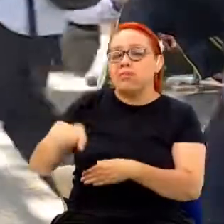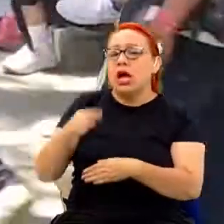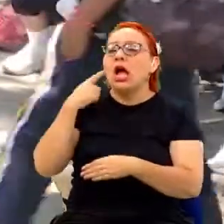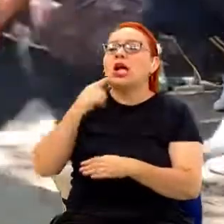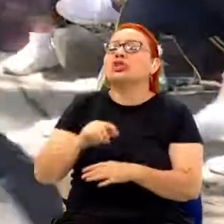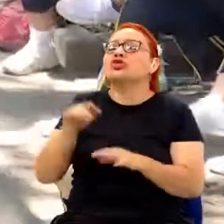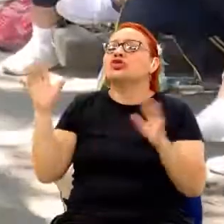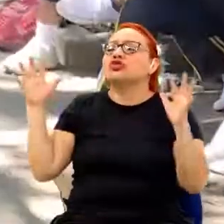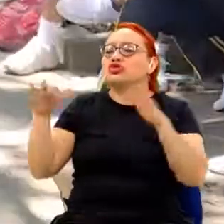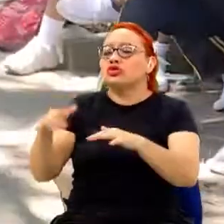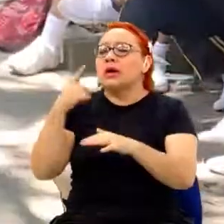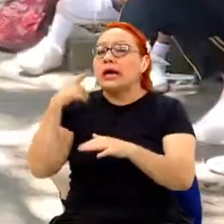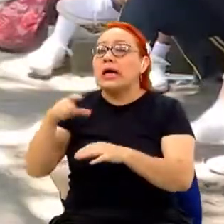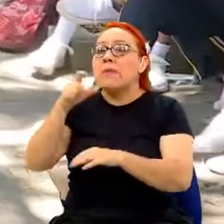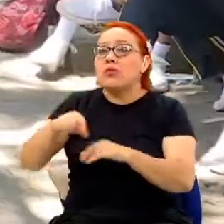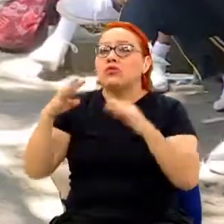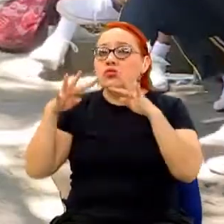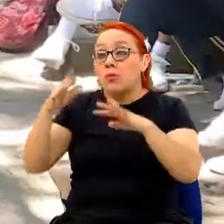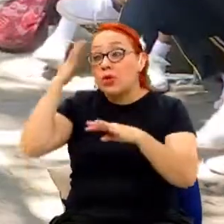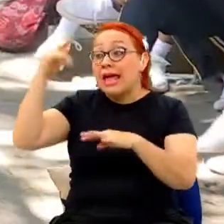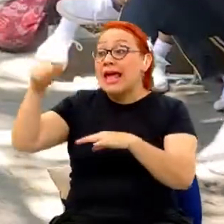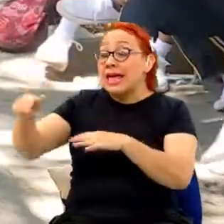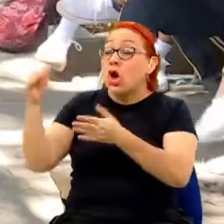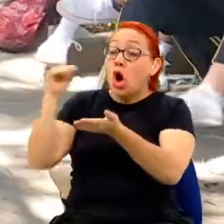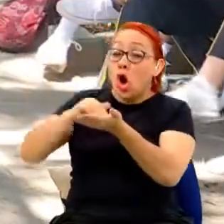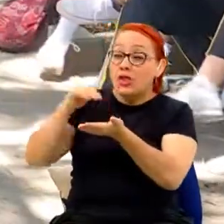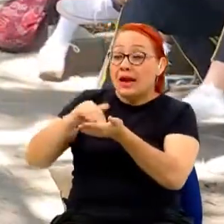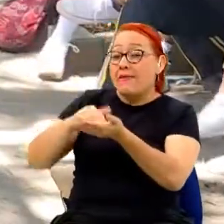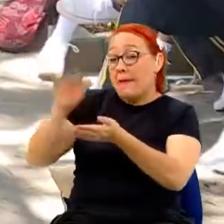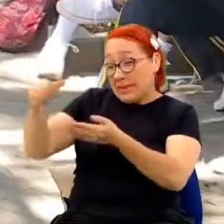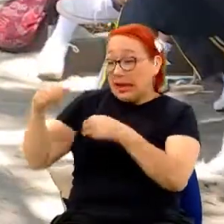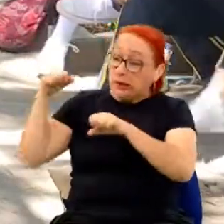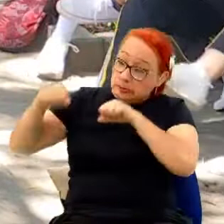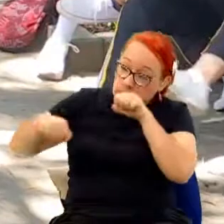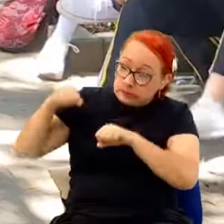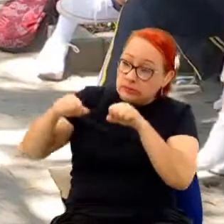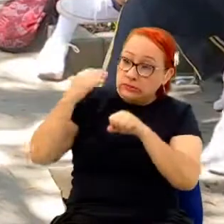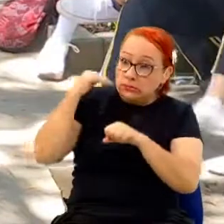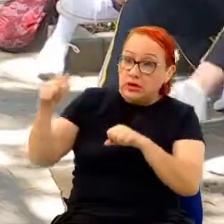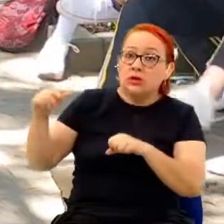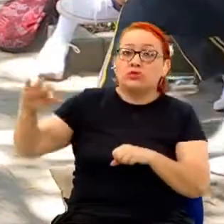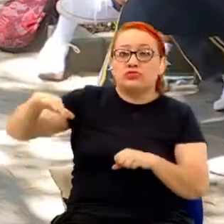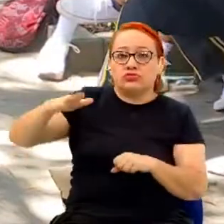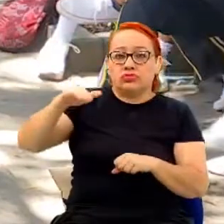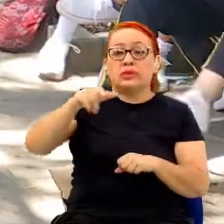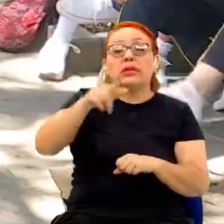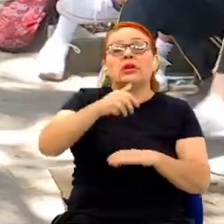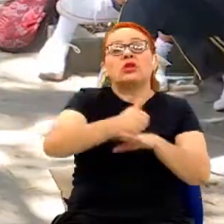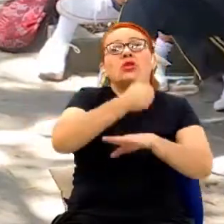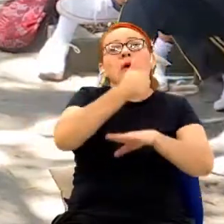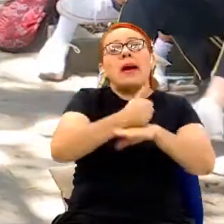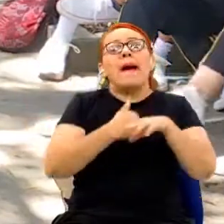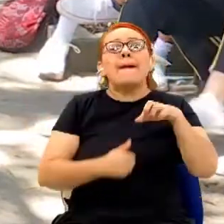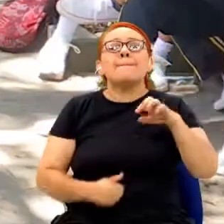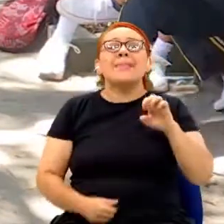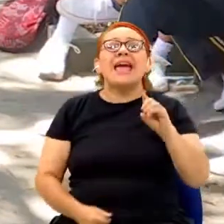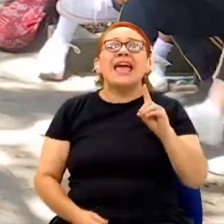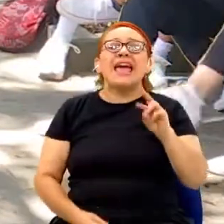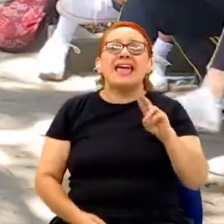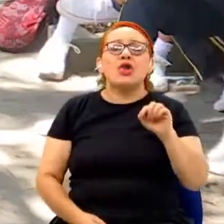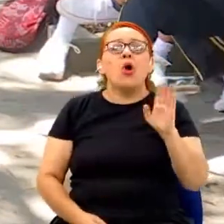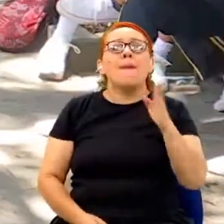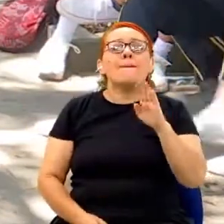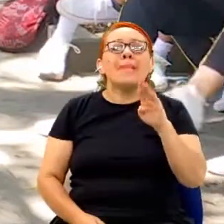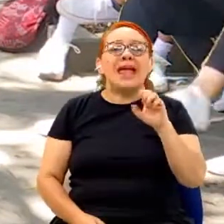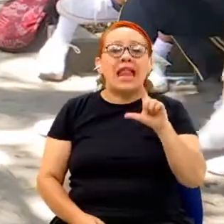esta población santandereana, para que la Vuelta nos visite otra vez en el departamento de Santander. Por eso hablamos con el director Pedro Belén Carrillo de la